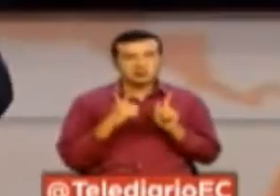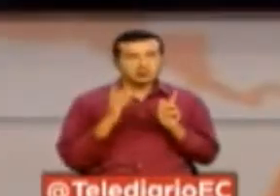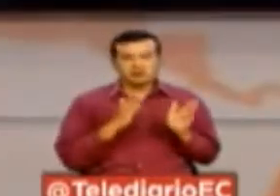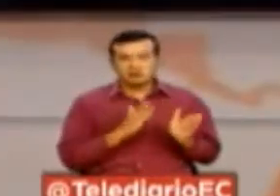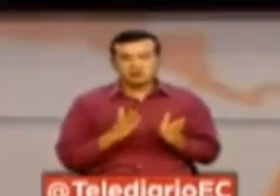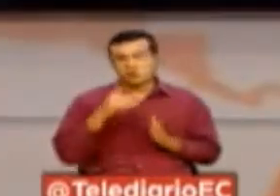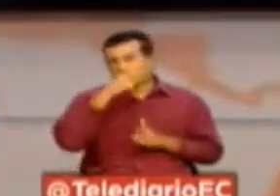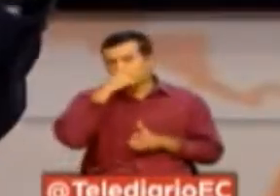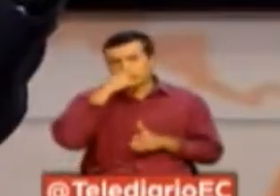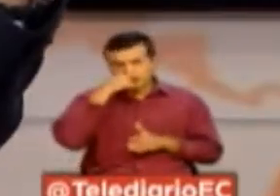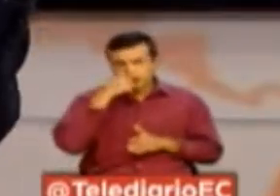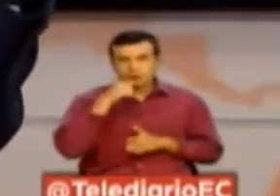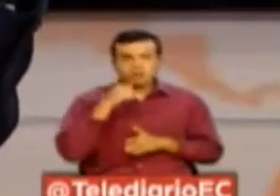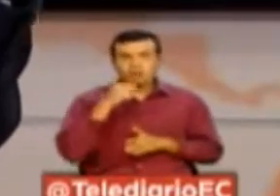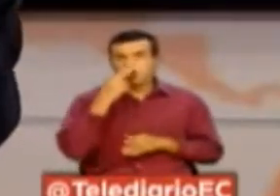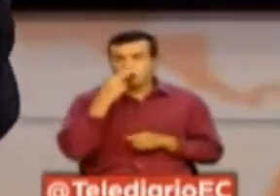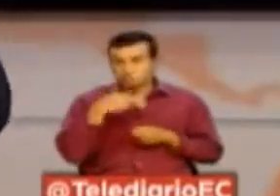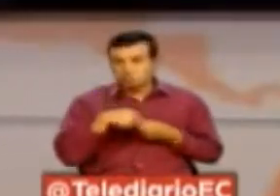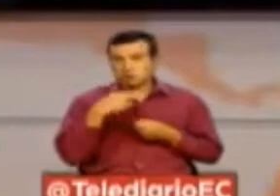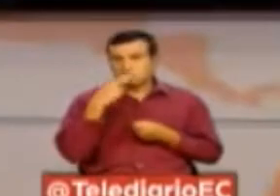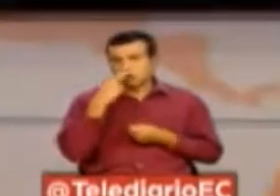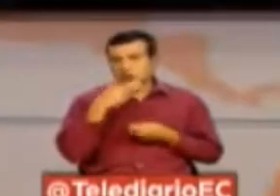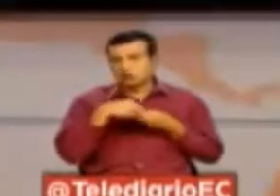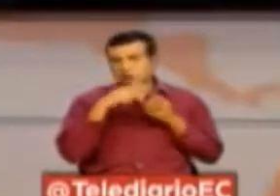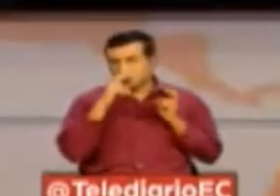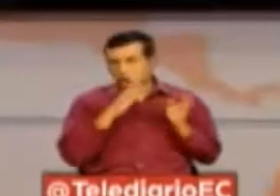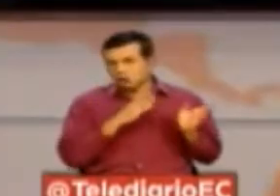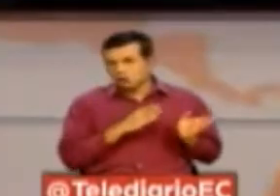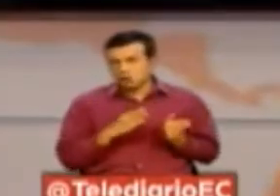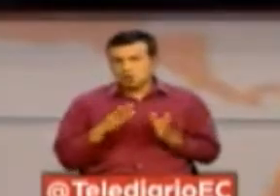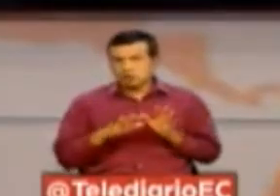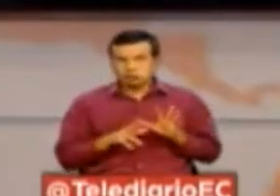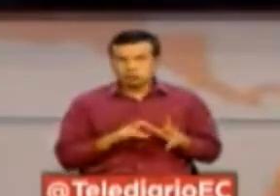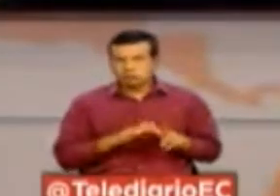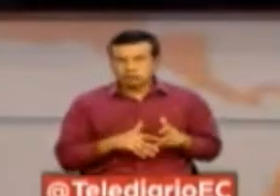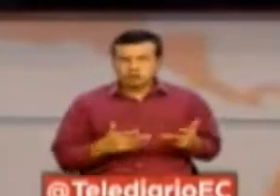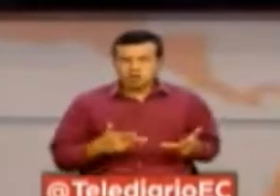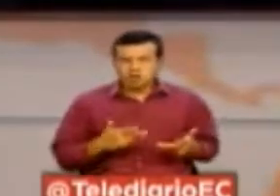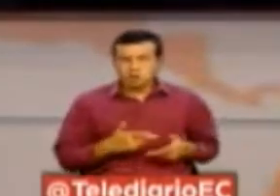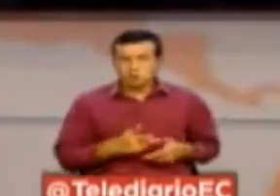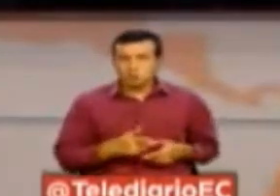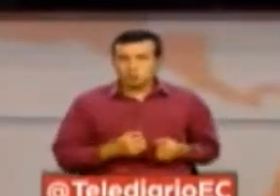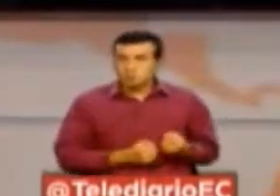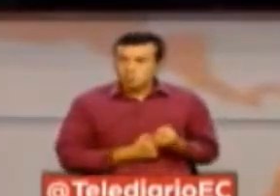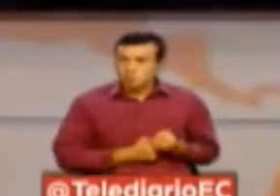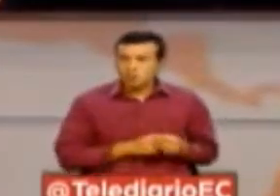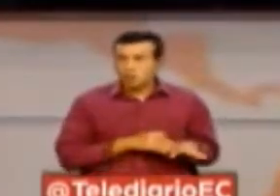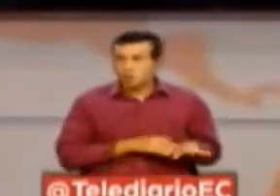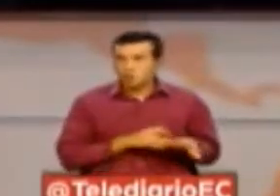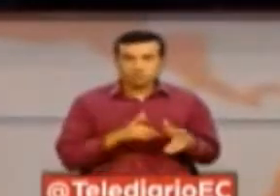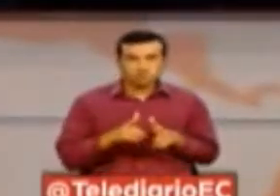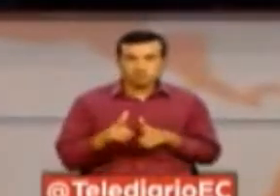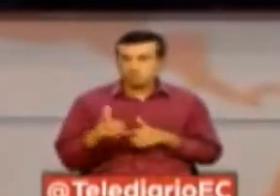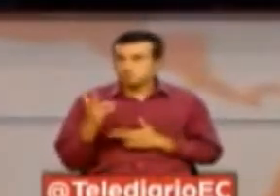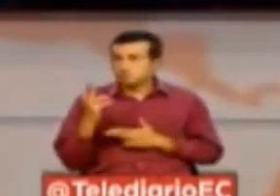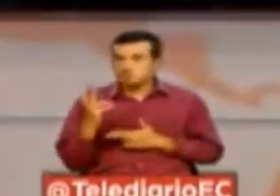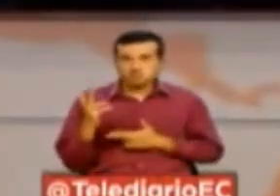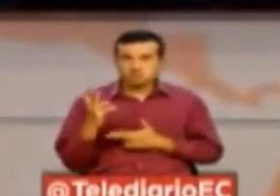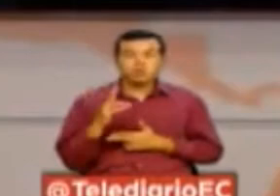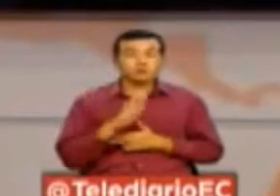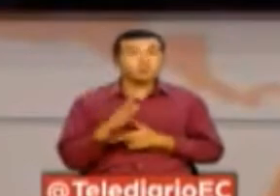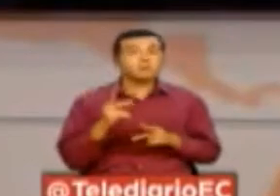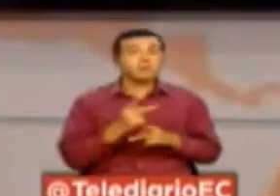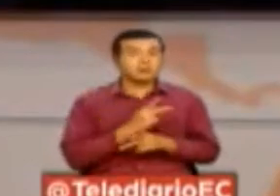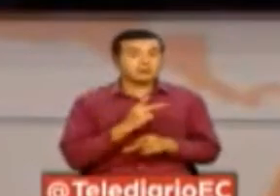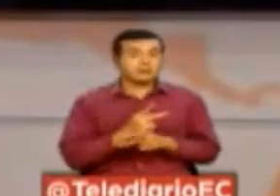logística en el contrabando de combustibles digo líneas logísticas pero se trata de dar el resguardo por ejemplo nosotros aquí hay que aclarar